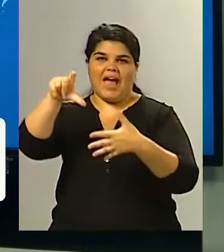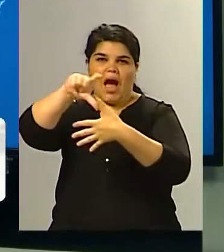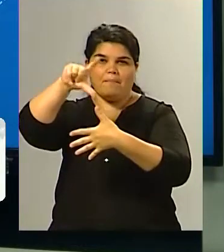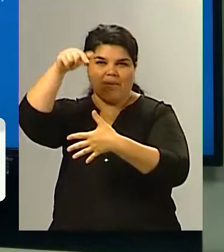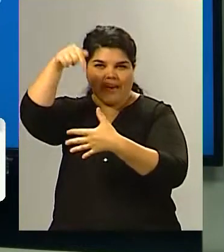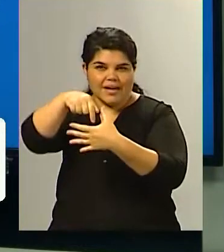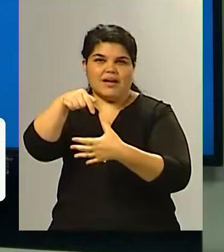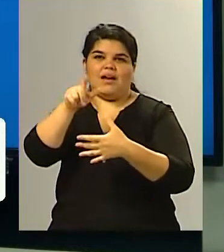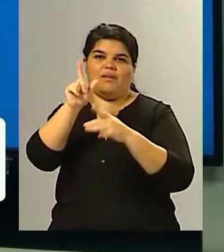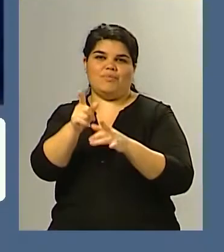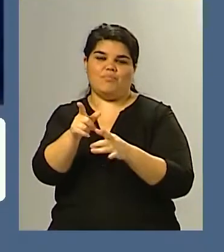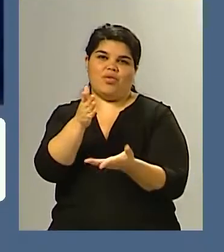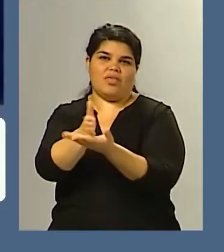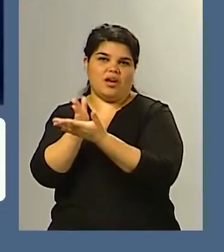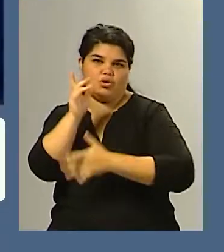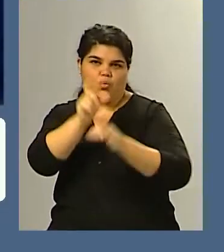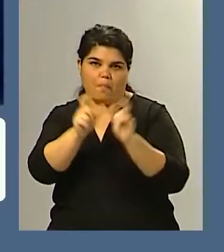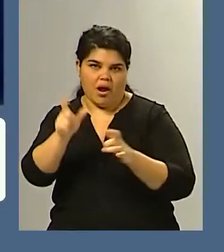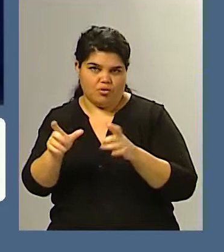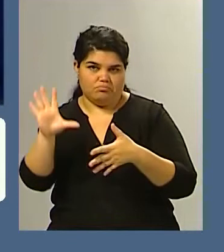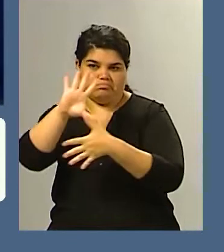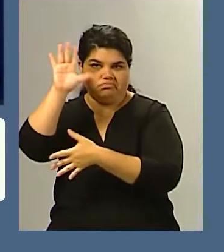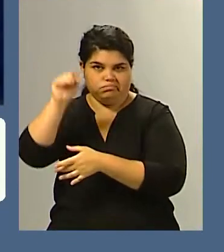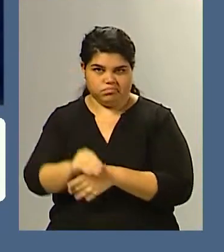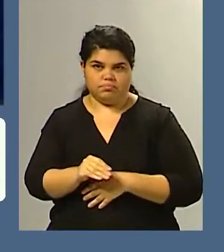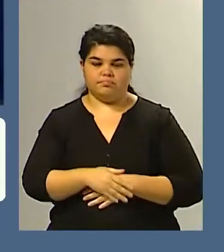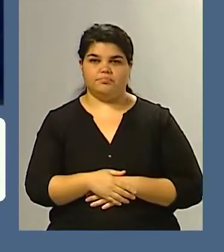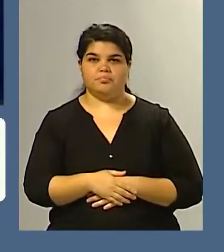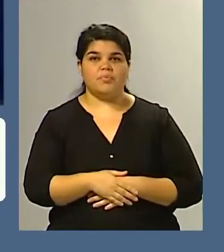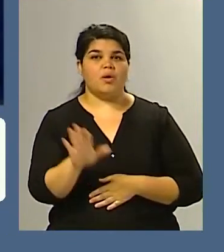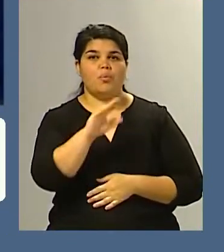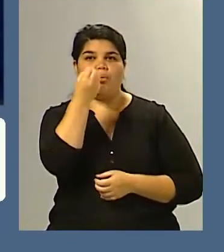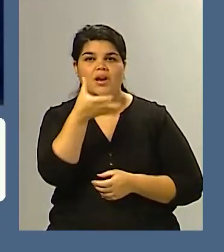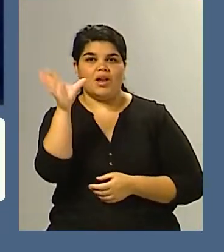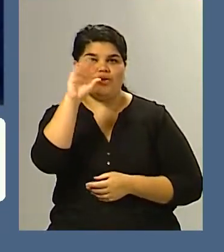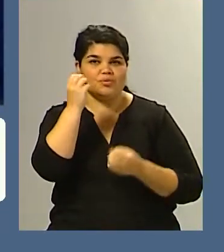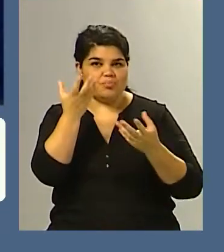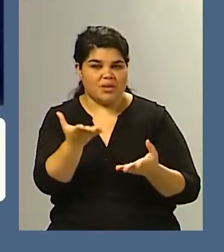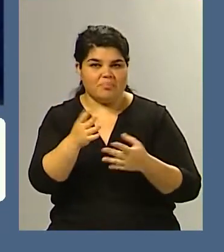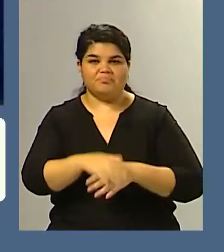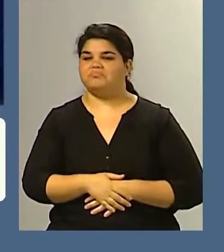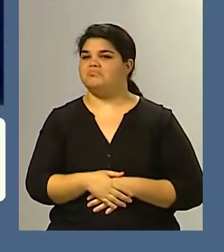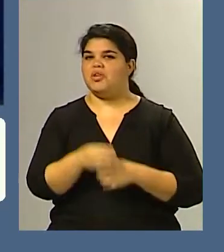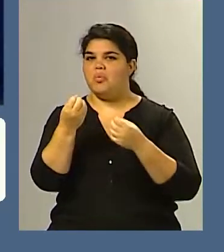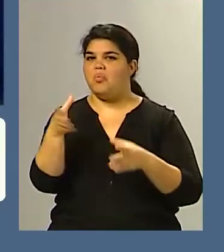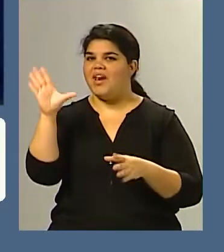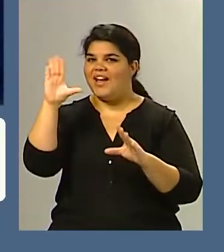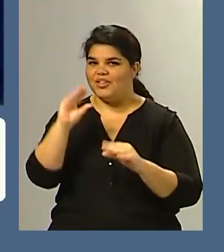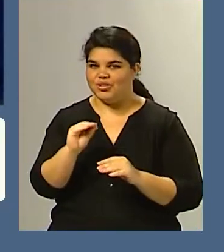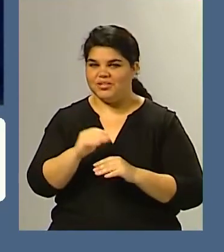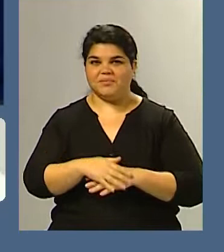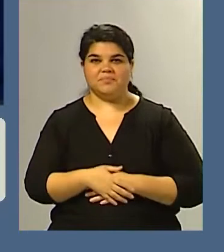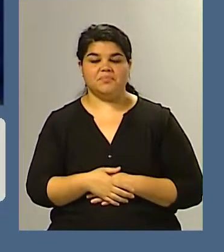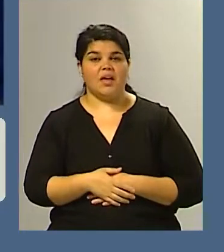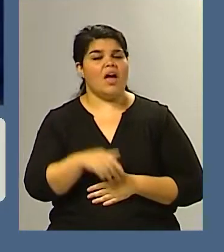presentación entonces. ¿Qué tal? Buenas noches, Paulo. ¿Cómo está? Buenas noches. Bueno, vamos a analizar el tema de Brasil